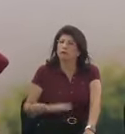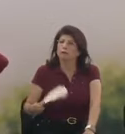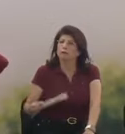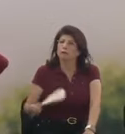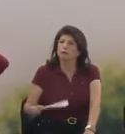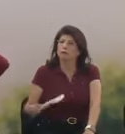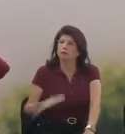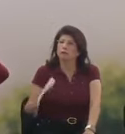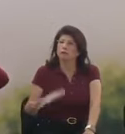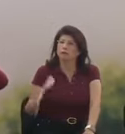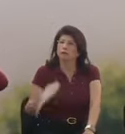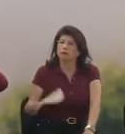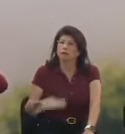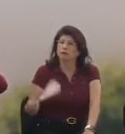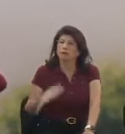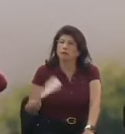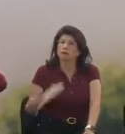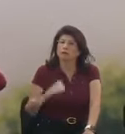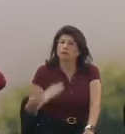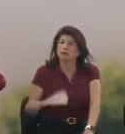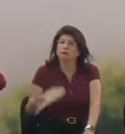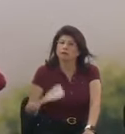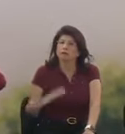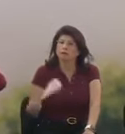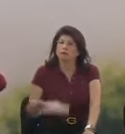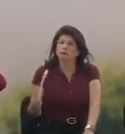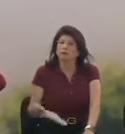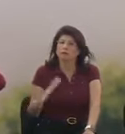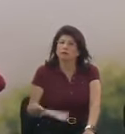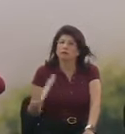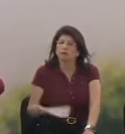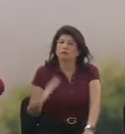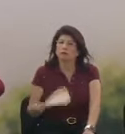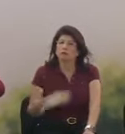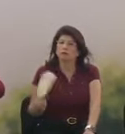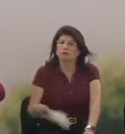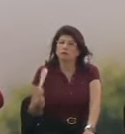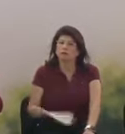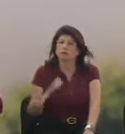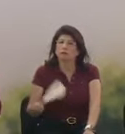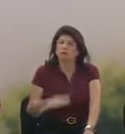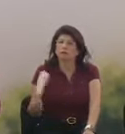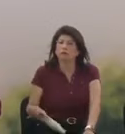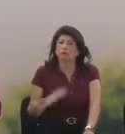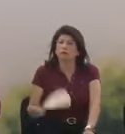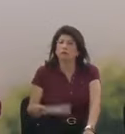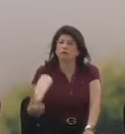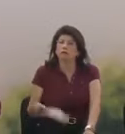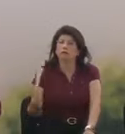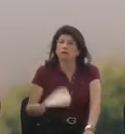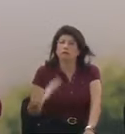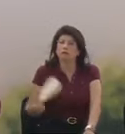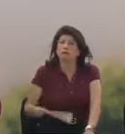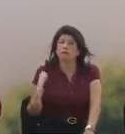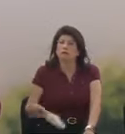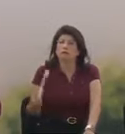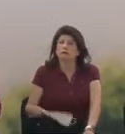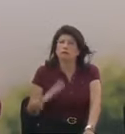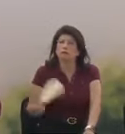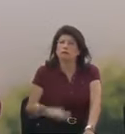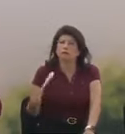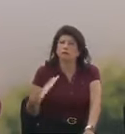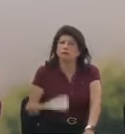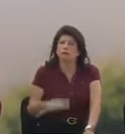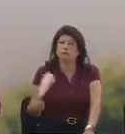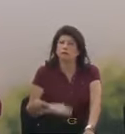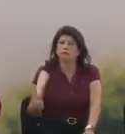presidenta de este país mujer y la primera presidenta cercana al pueblo y del pueblo,